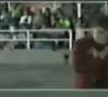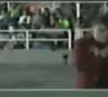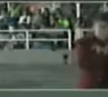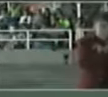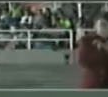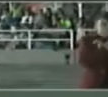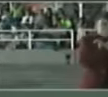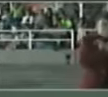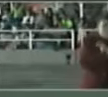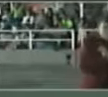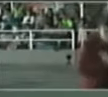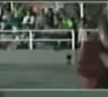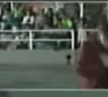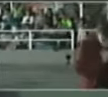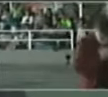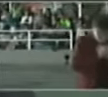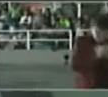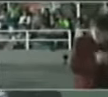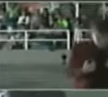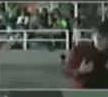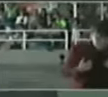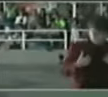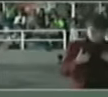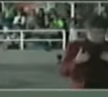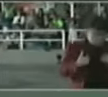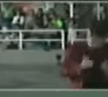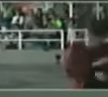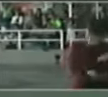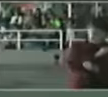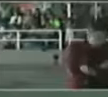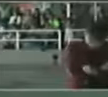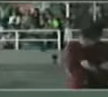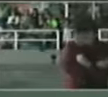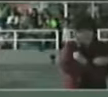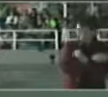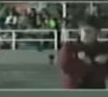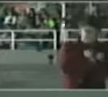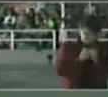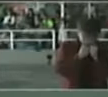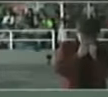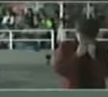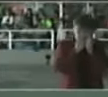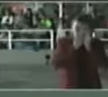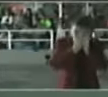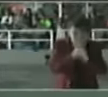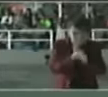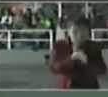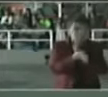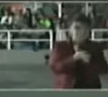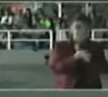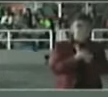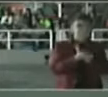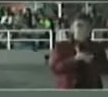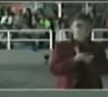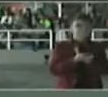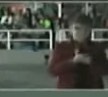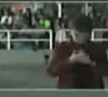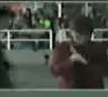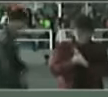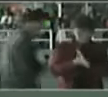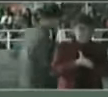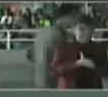Traté de sufrirlo y no pude. En otras palabras, déjeme castellanizarlo,